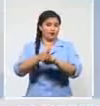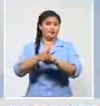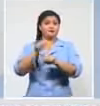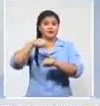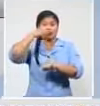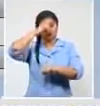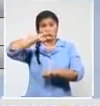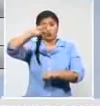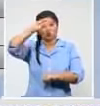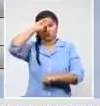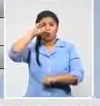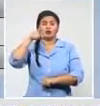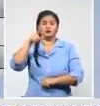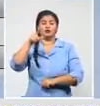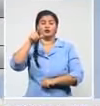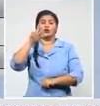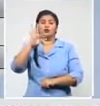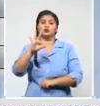186.